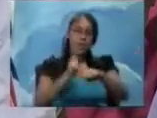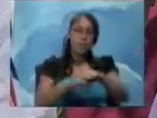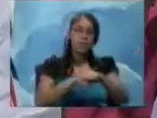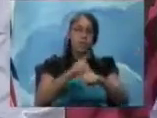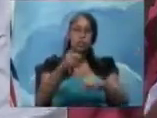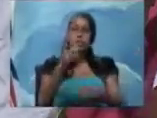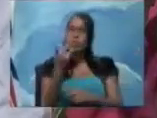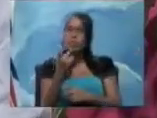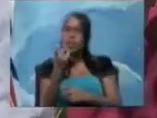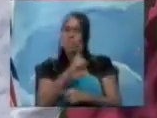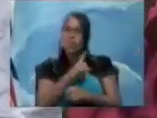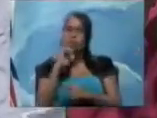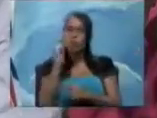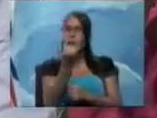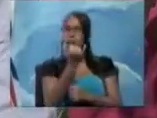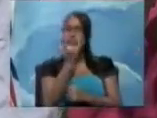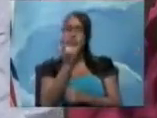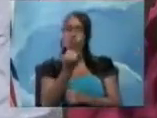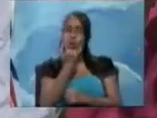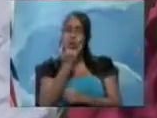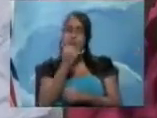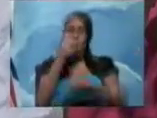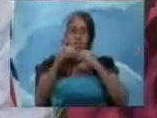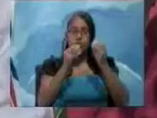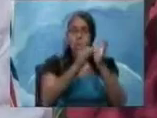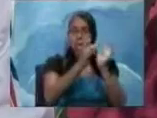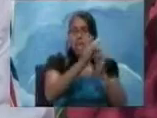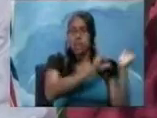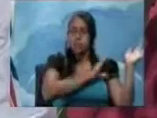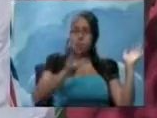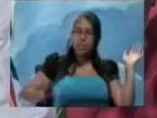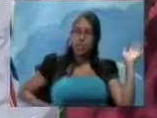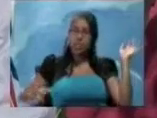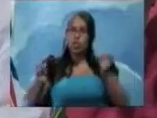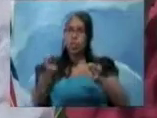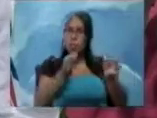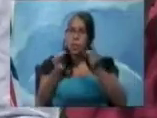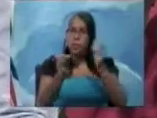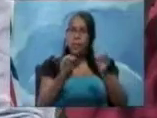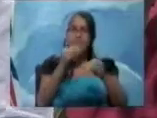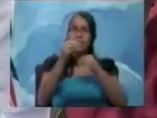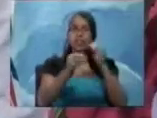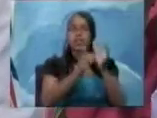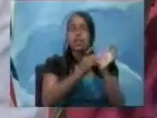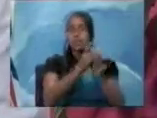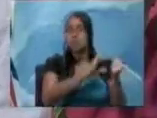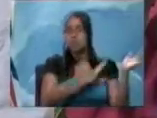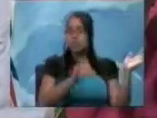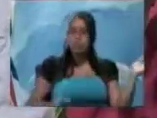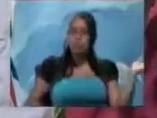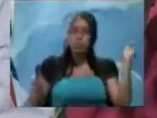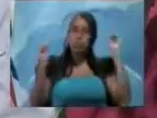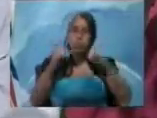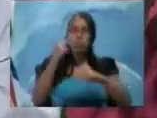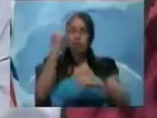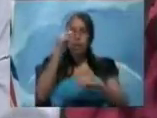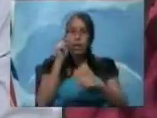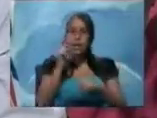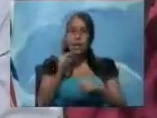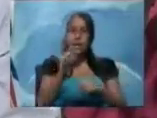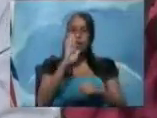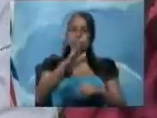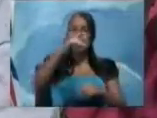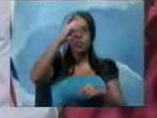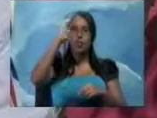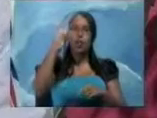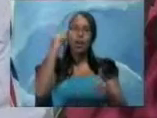falta con sus errores hizo que Jesús lo preparara y hizo que Jesús esp pusiera los ojos en él así Dios a